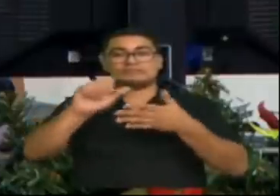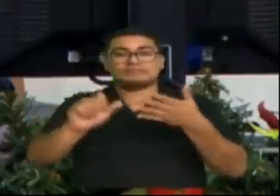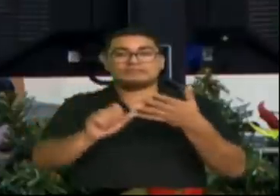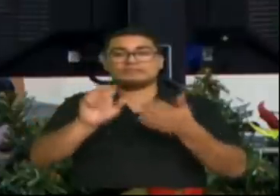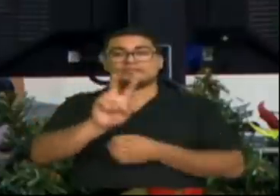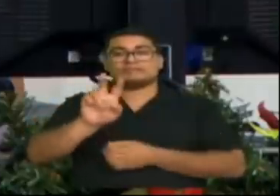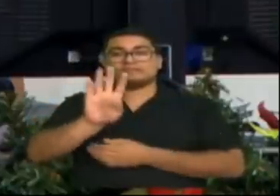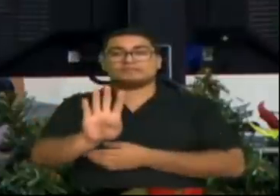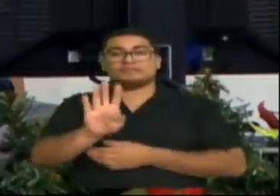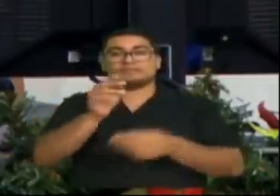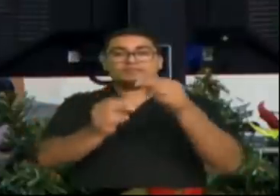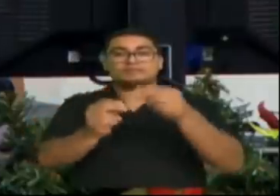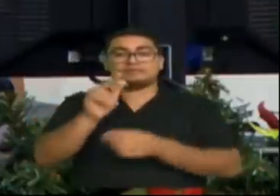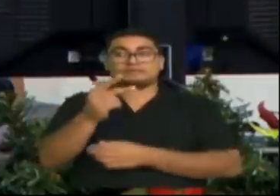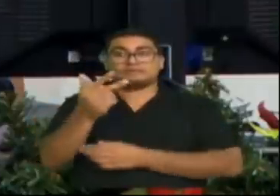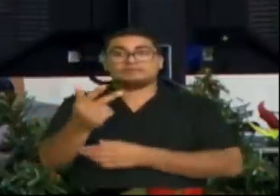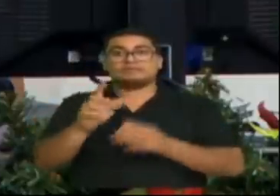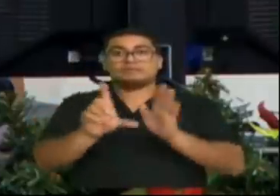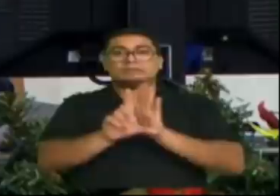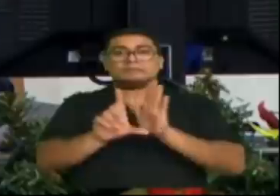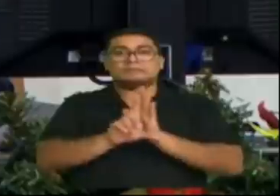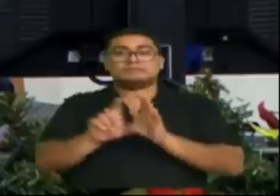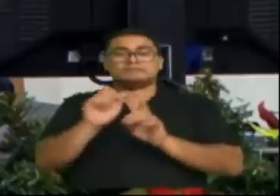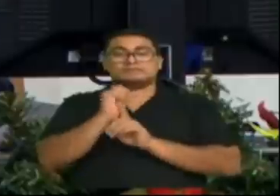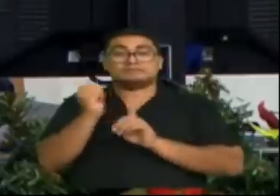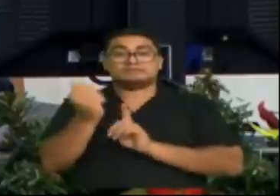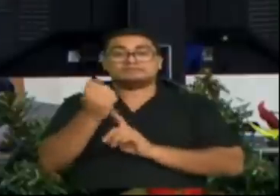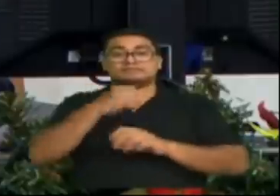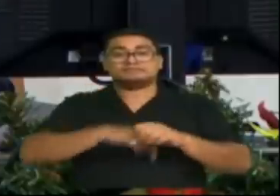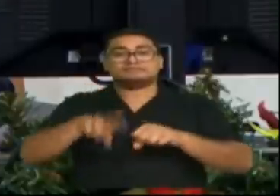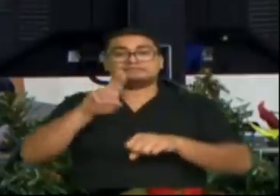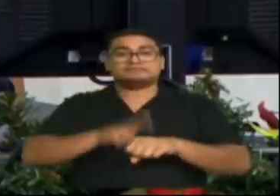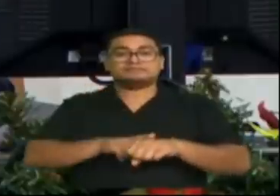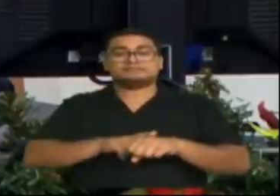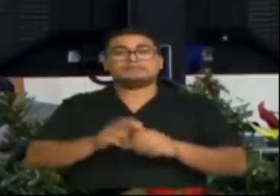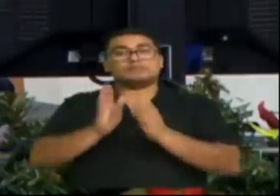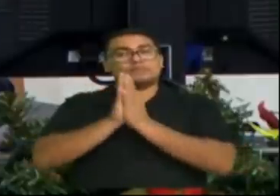numeral 8 de la Ley Orgánica del Poder Legislativo, pedimos